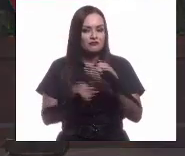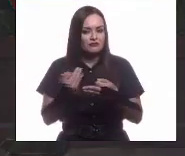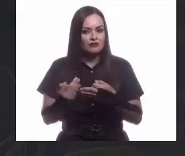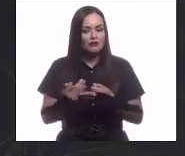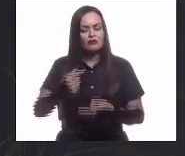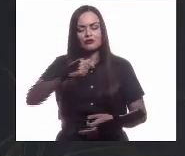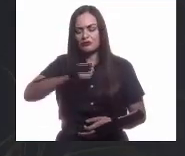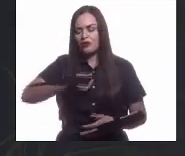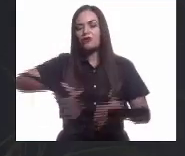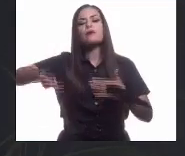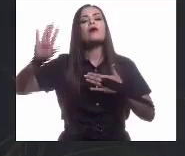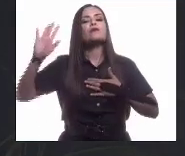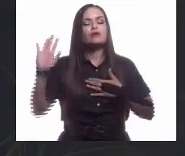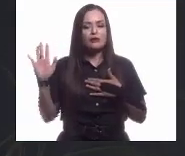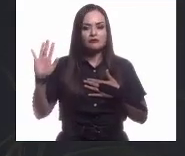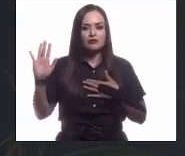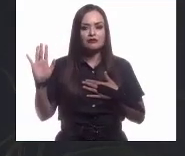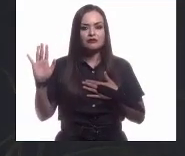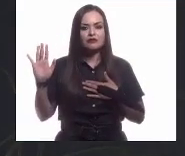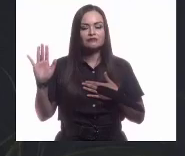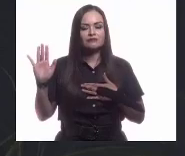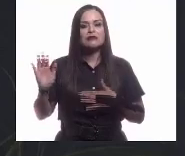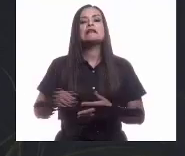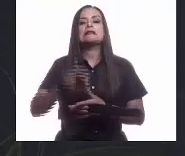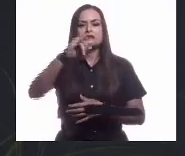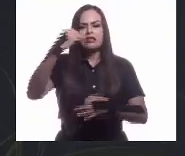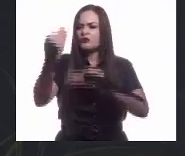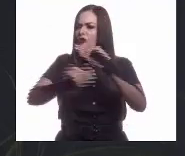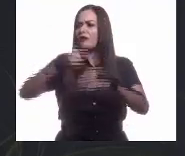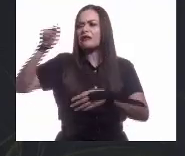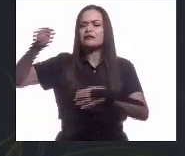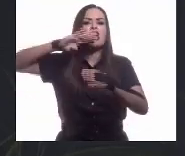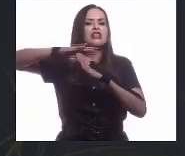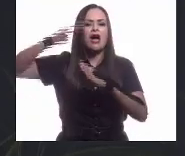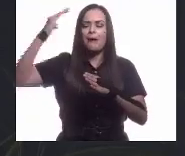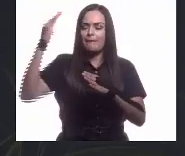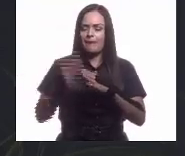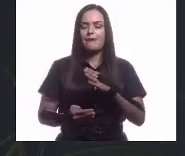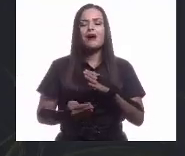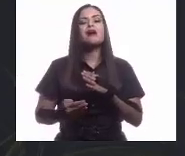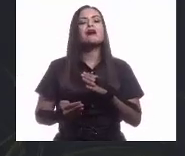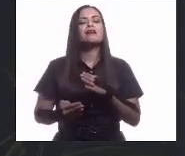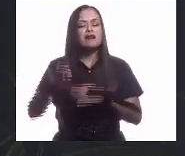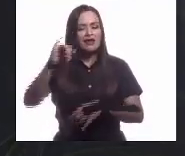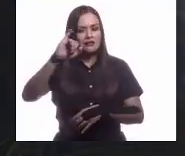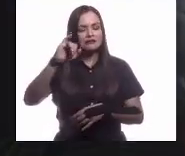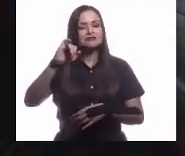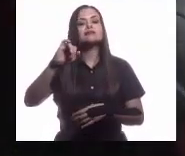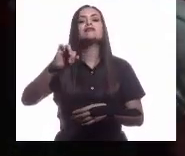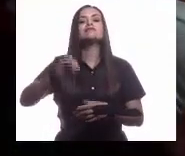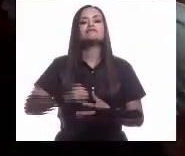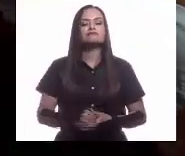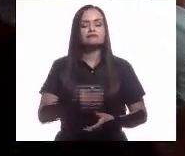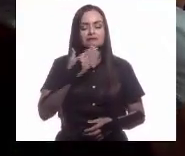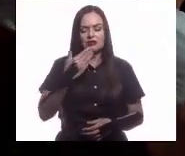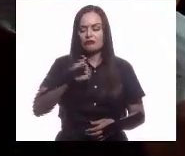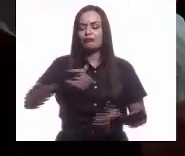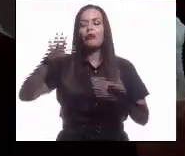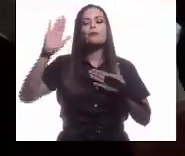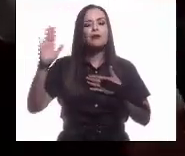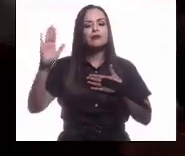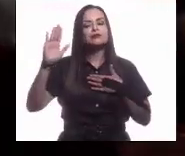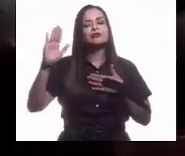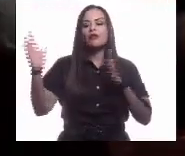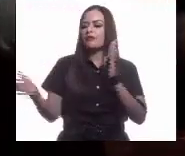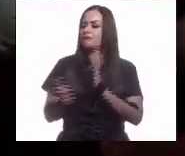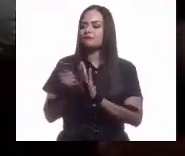mi compromiso. Concluiremos en su totalidad la remodelación del malecón antes de que concluya mi administración.